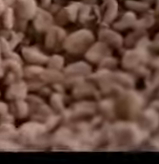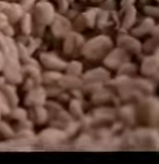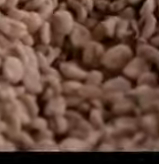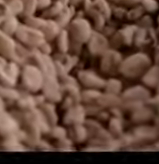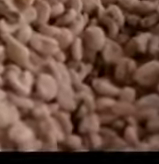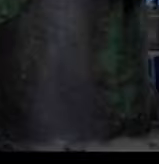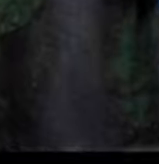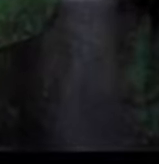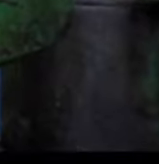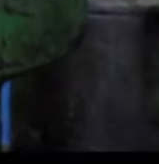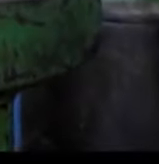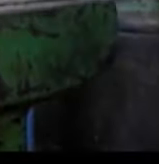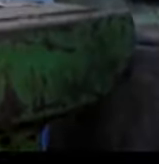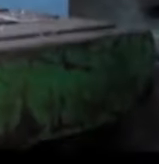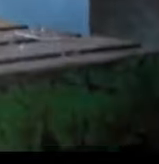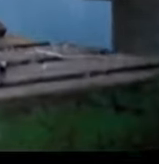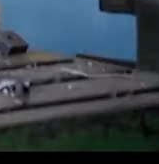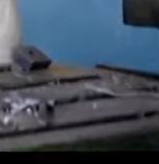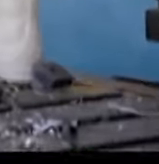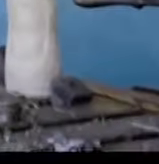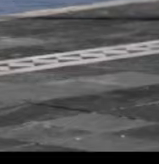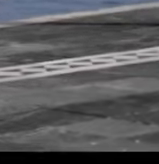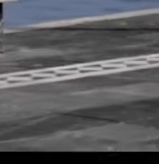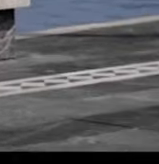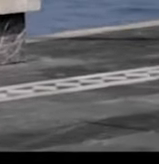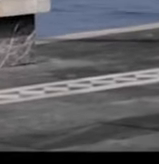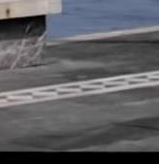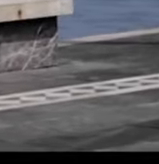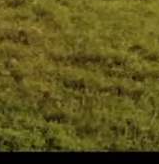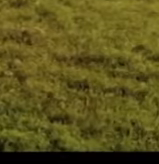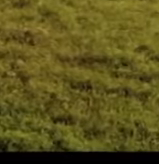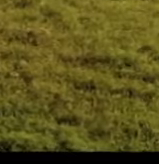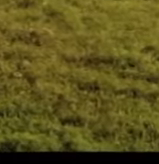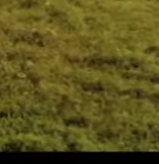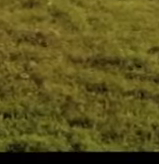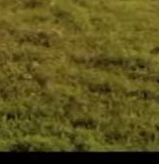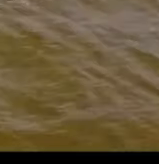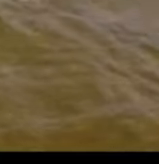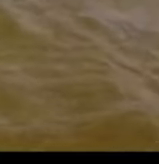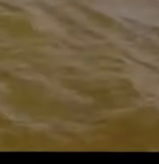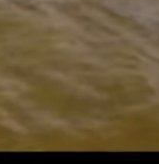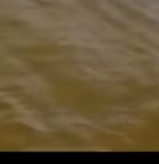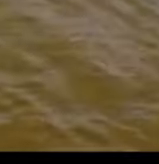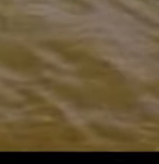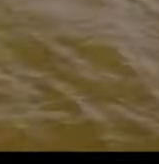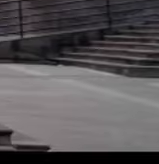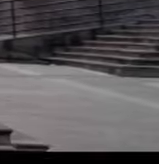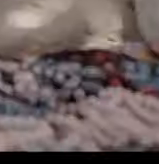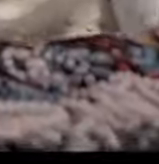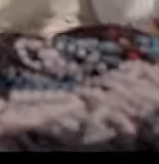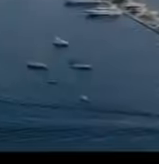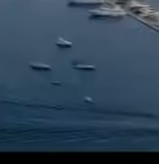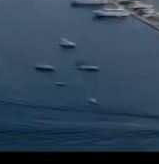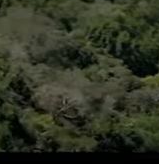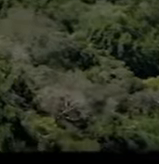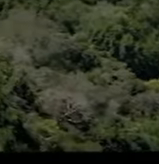movimiento. En este 2024, que gane la gente, porque donde gana Morena, gana el